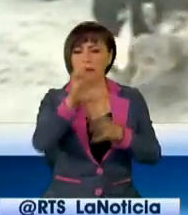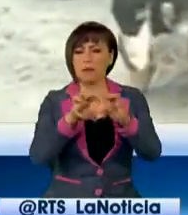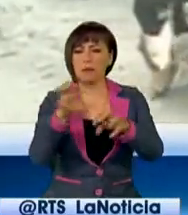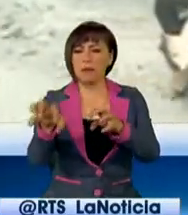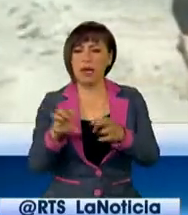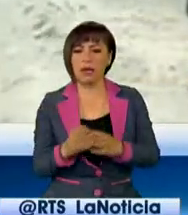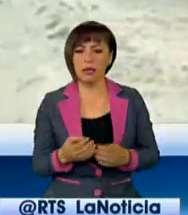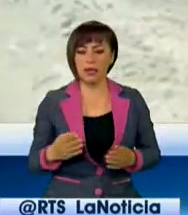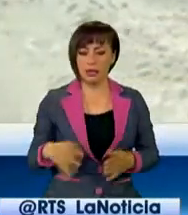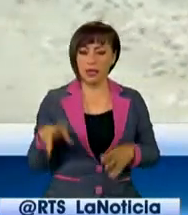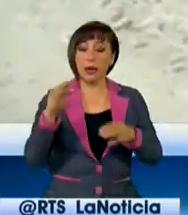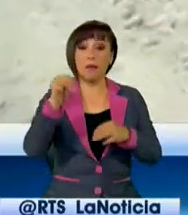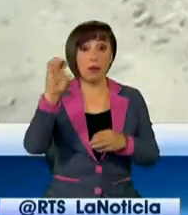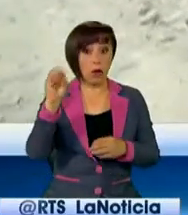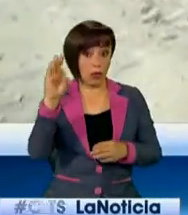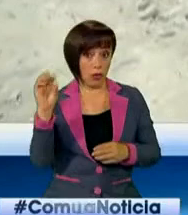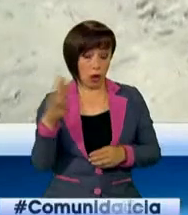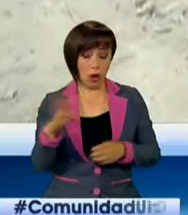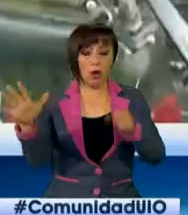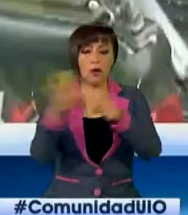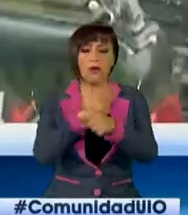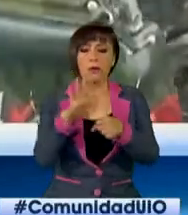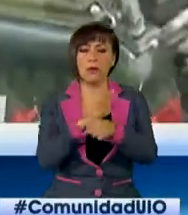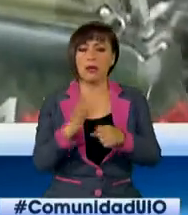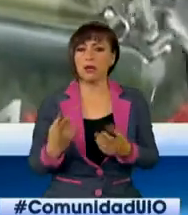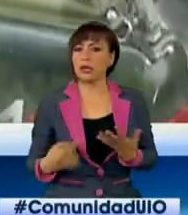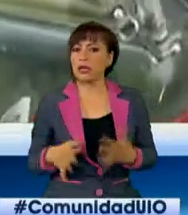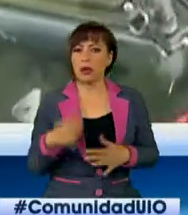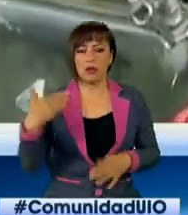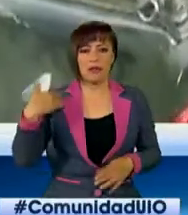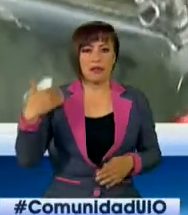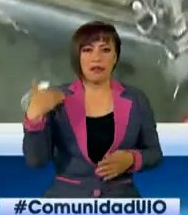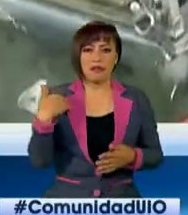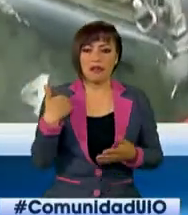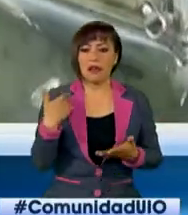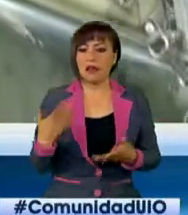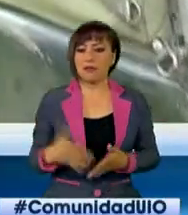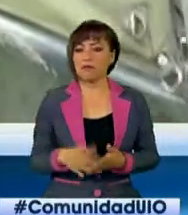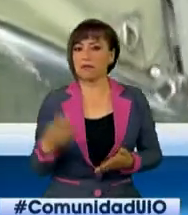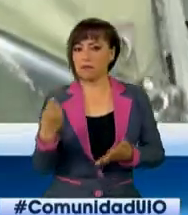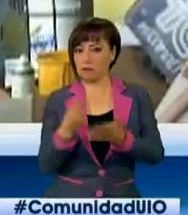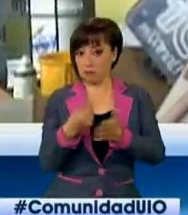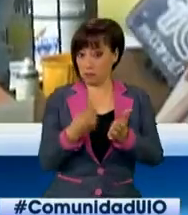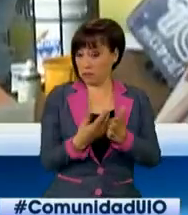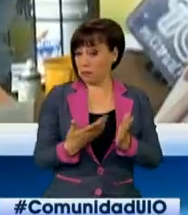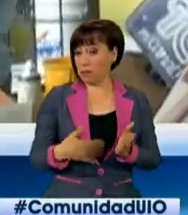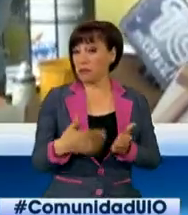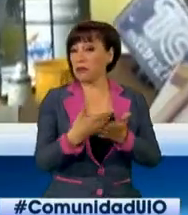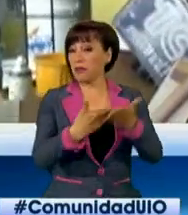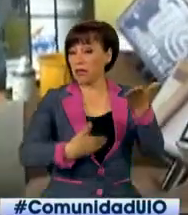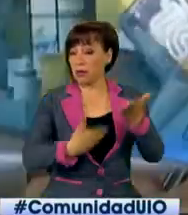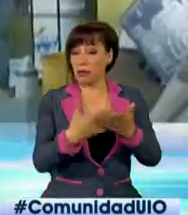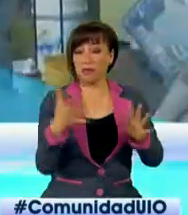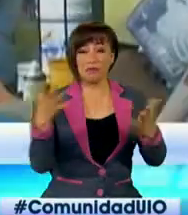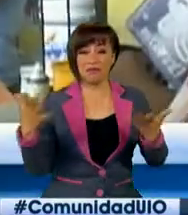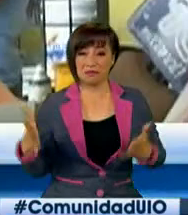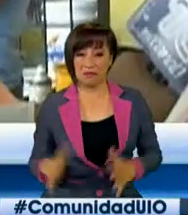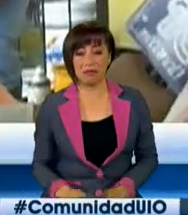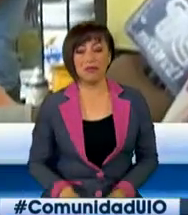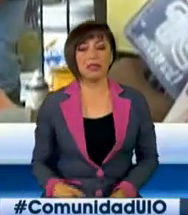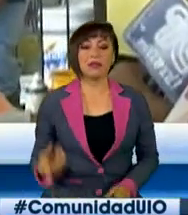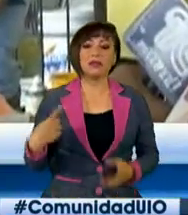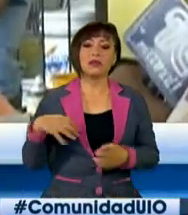9 motores completos que no poseían documentación que justifiquen su procedencia lícita. Que se han logrado